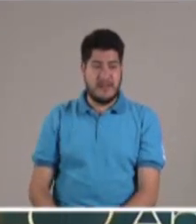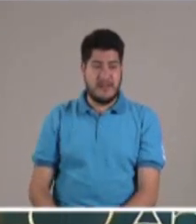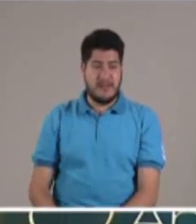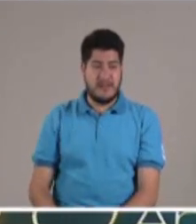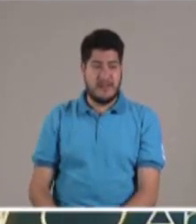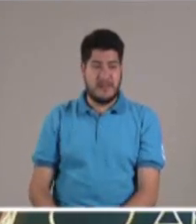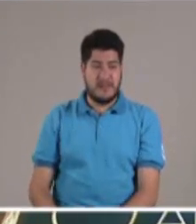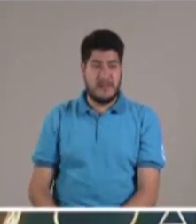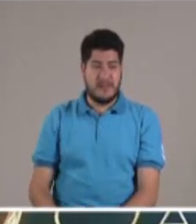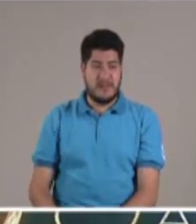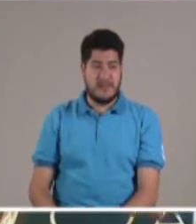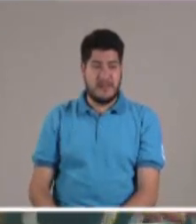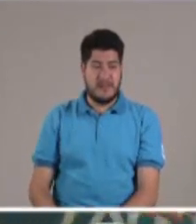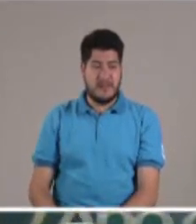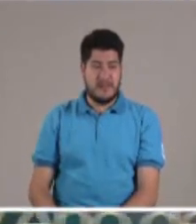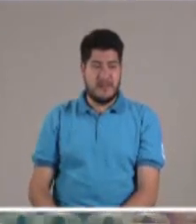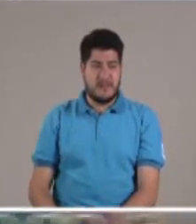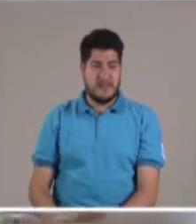muerto